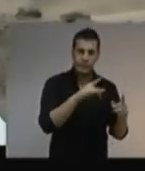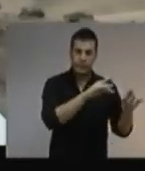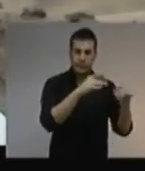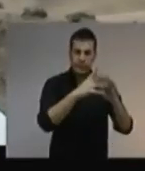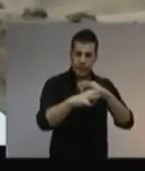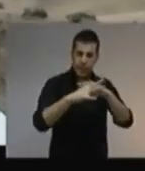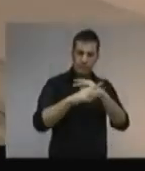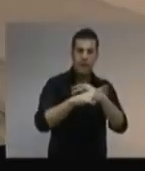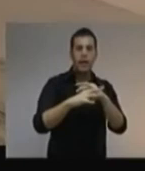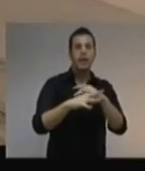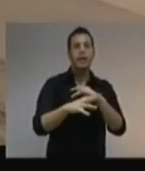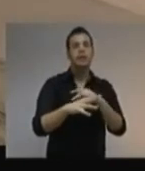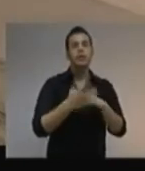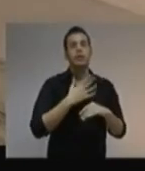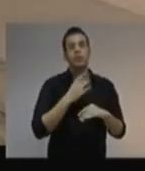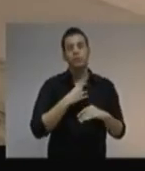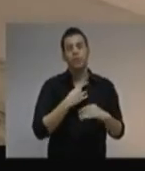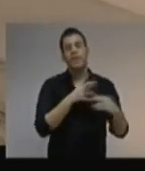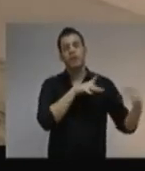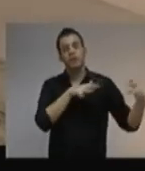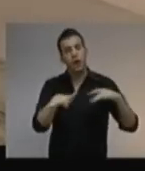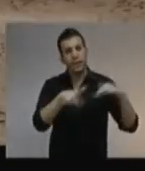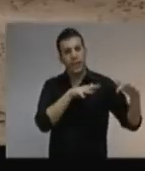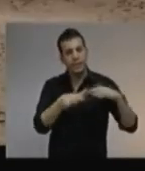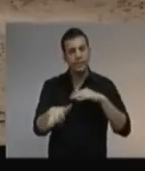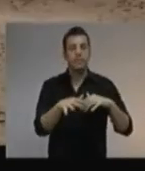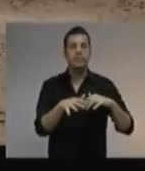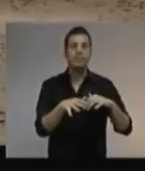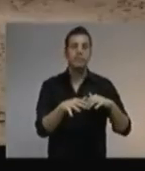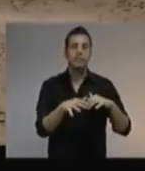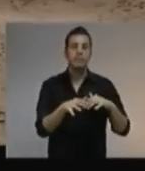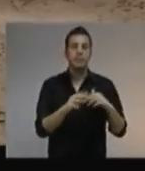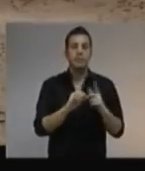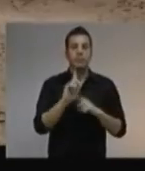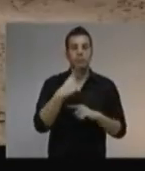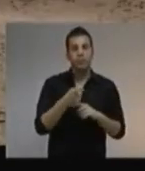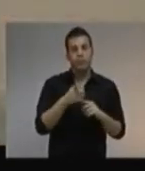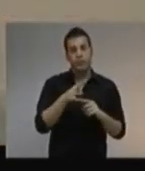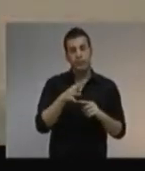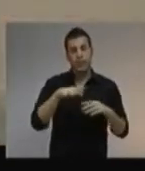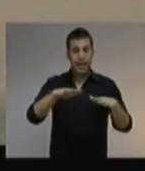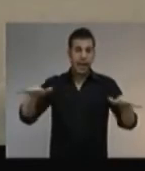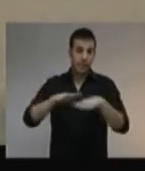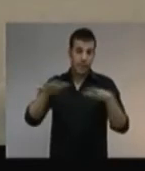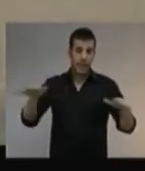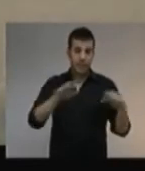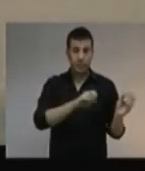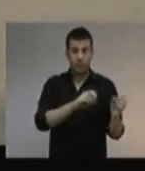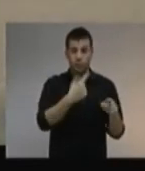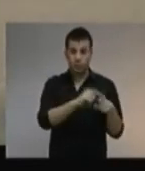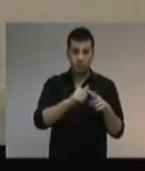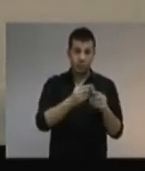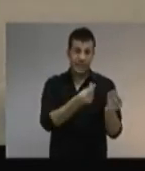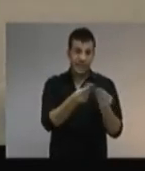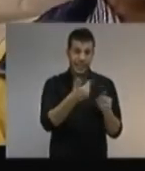que posteriormente con las corrientes marinas y las mareas la depositan en la playa. Una vez que se ha